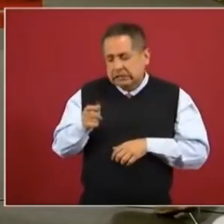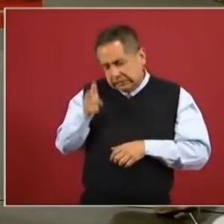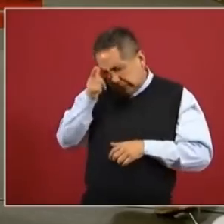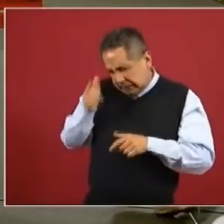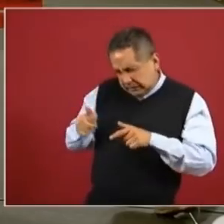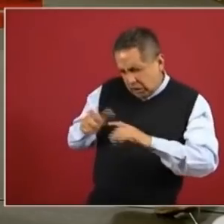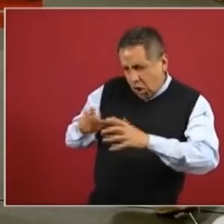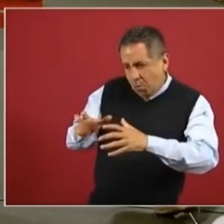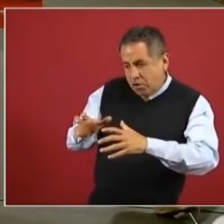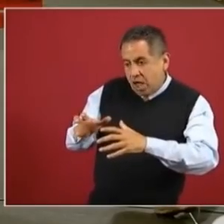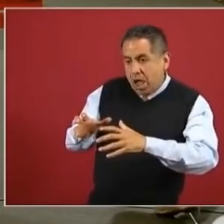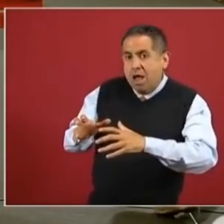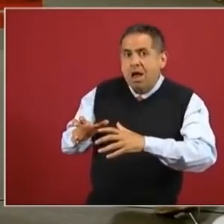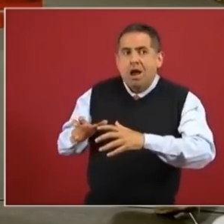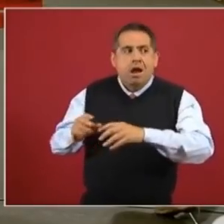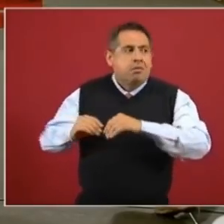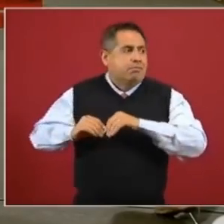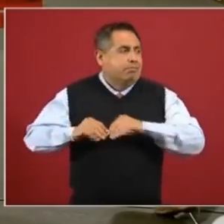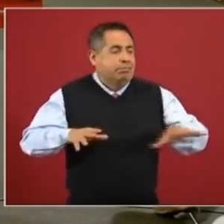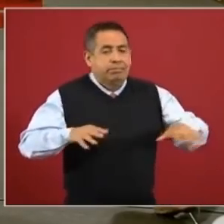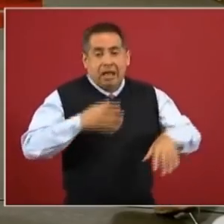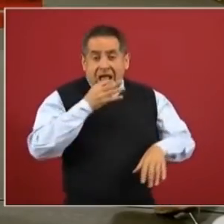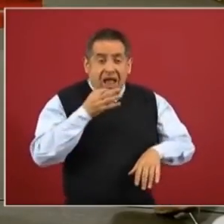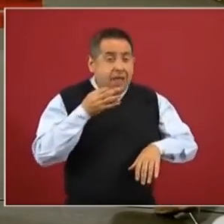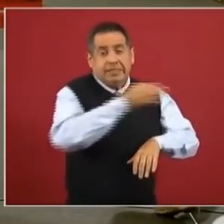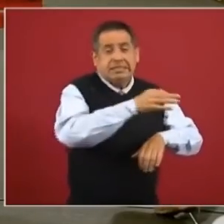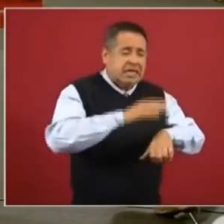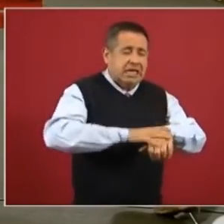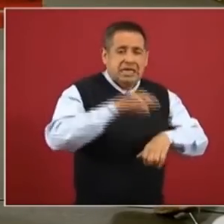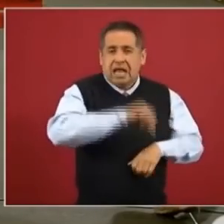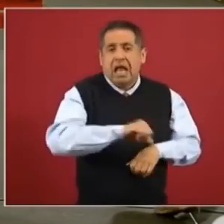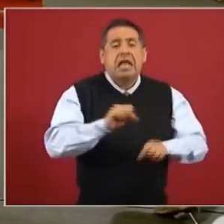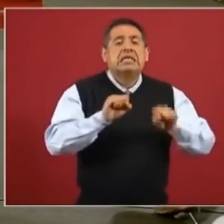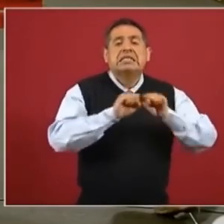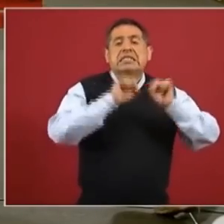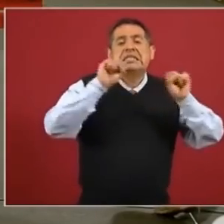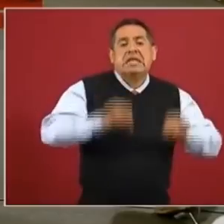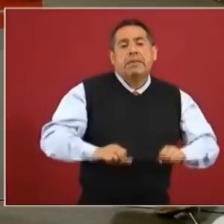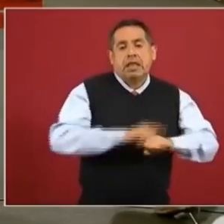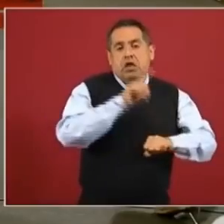la comunidad al conocimiento del sistema de salud en México.